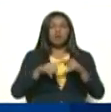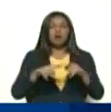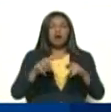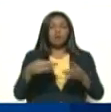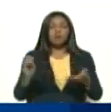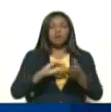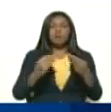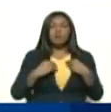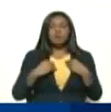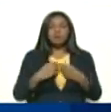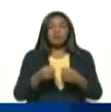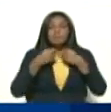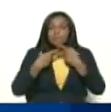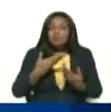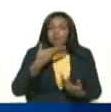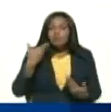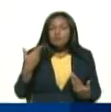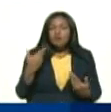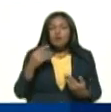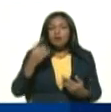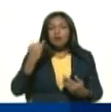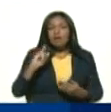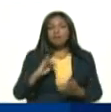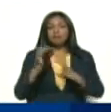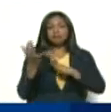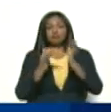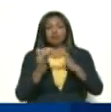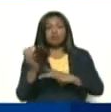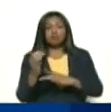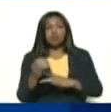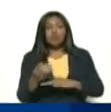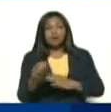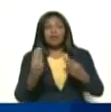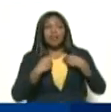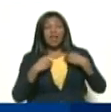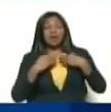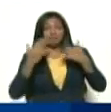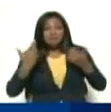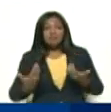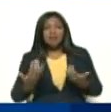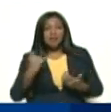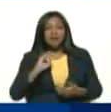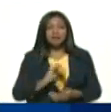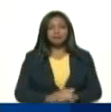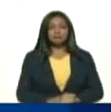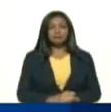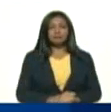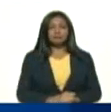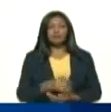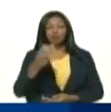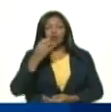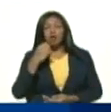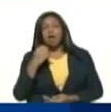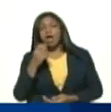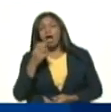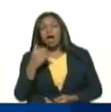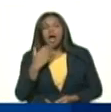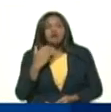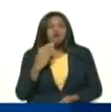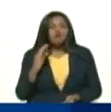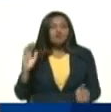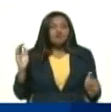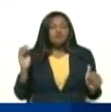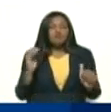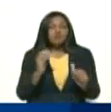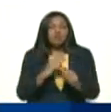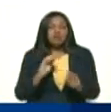nos perdemos lo mejor de Jesús, que es la vida. Y nos perdemos además algo que se convirtió en la